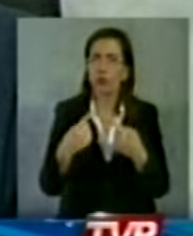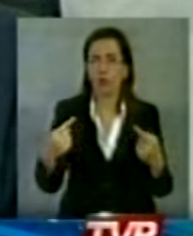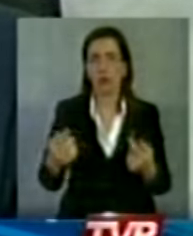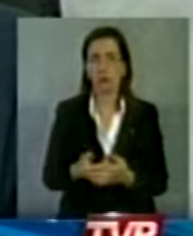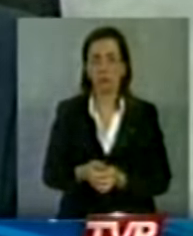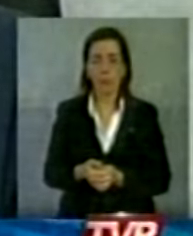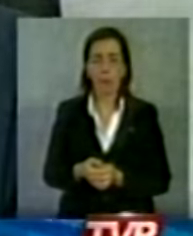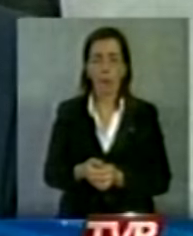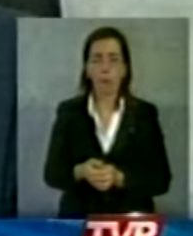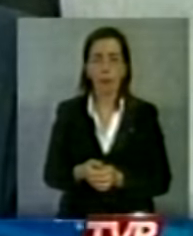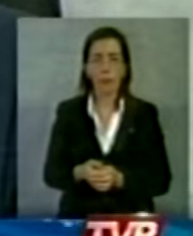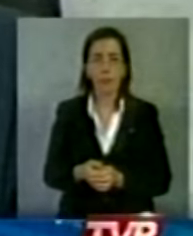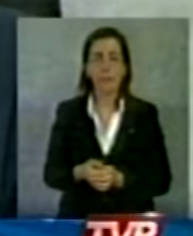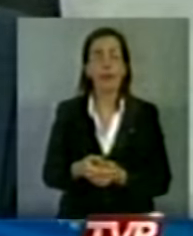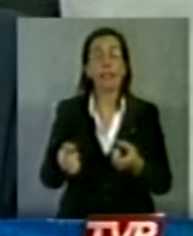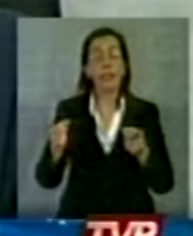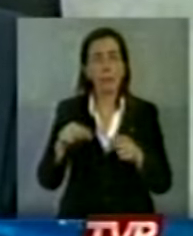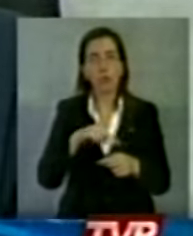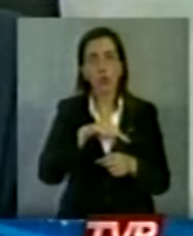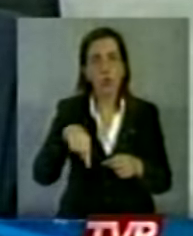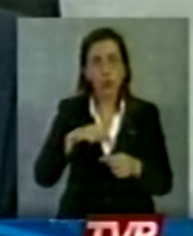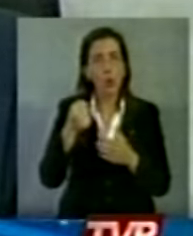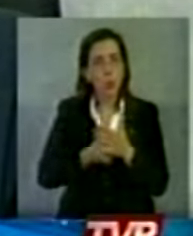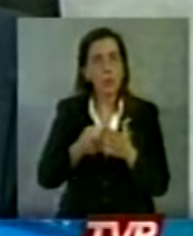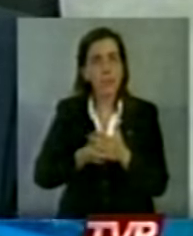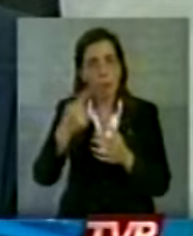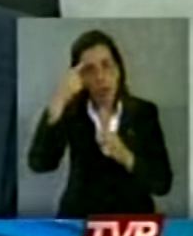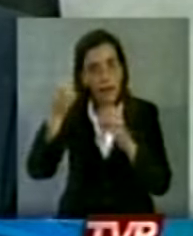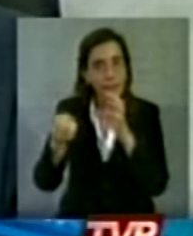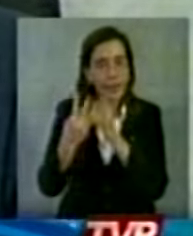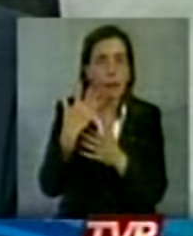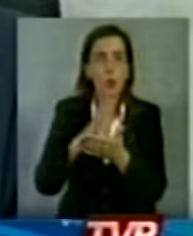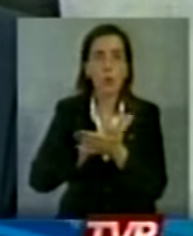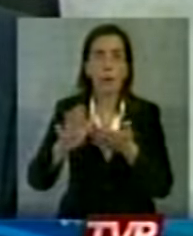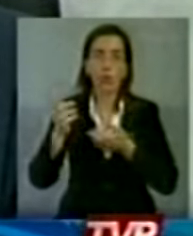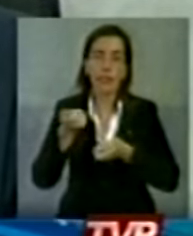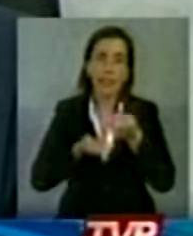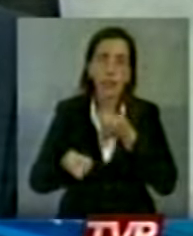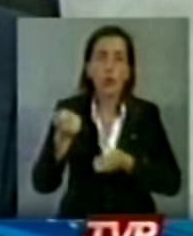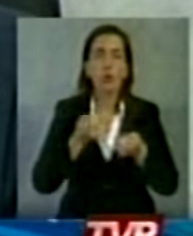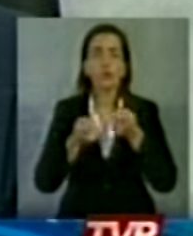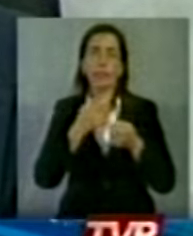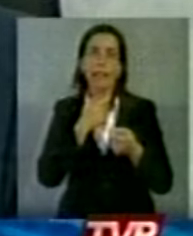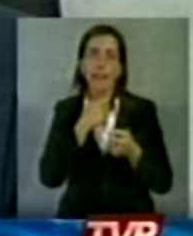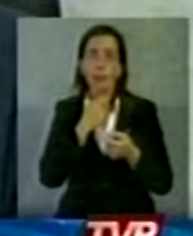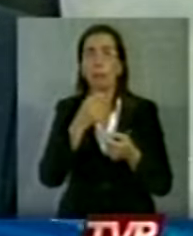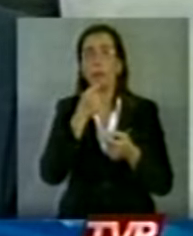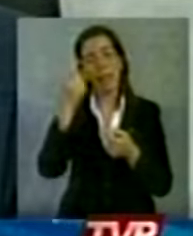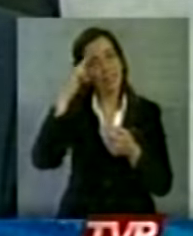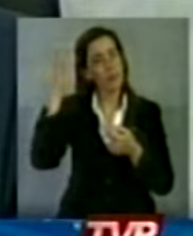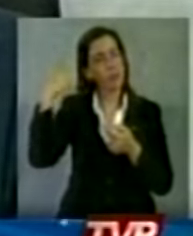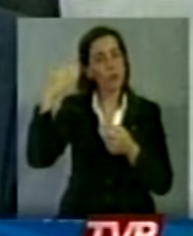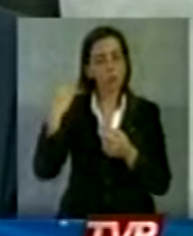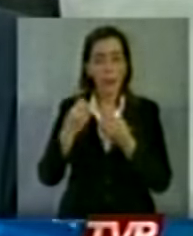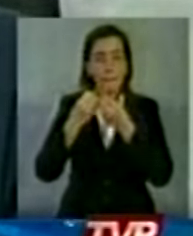celebramos el espíritu emprendedor de nuestra provincia, capaz de poner en marcha la primera industria pesada del